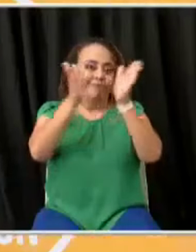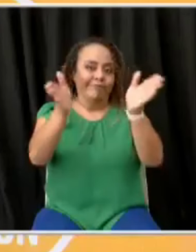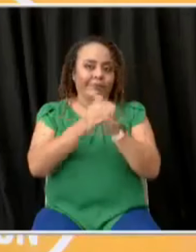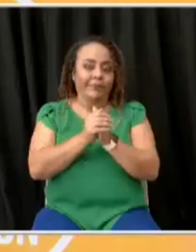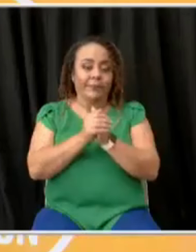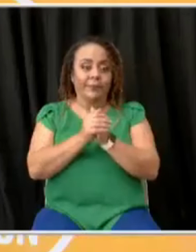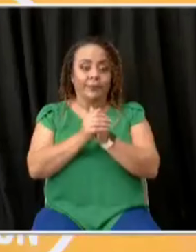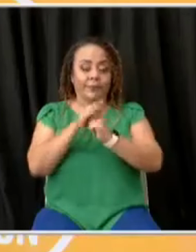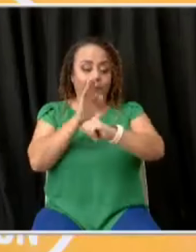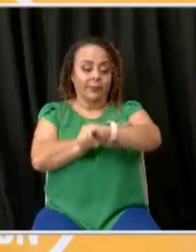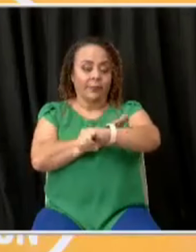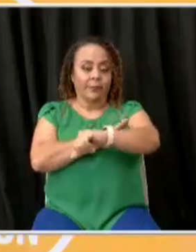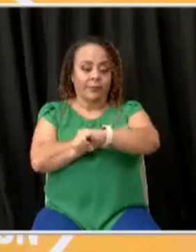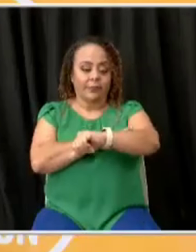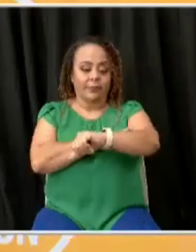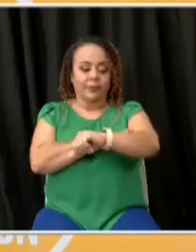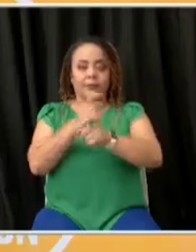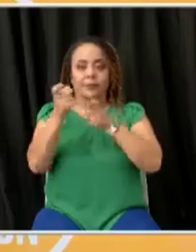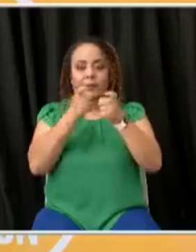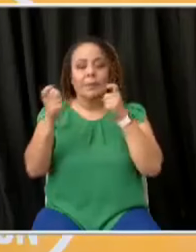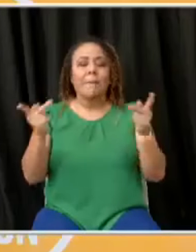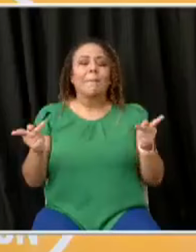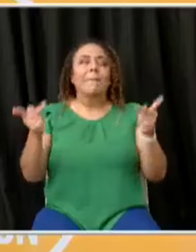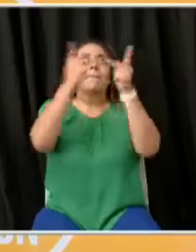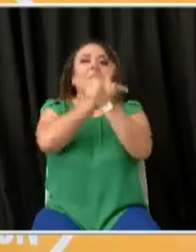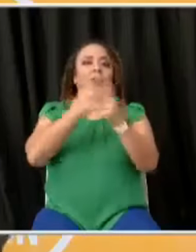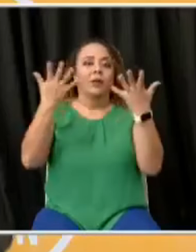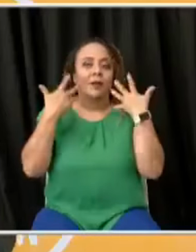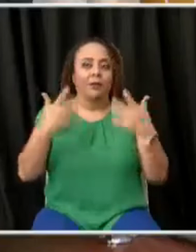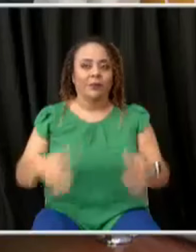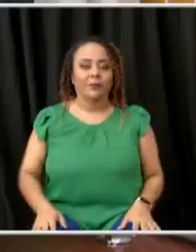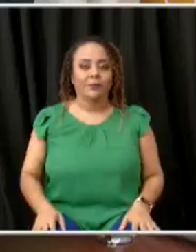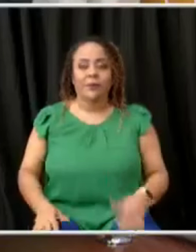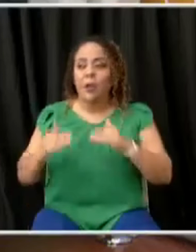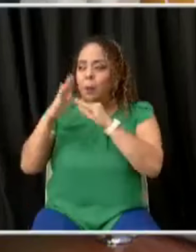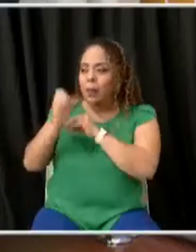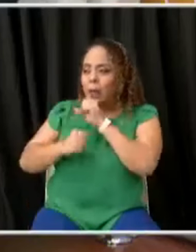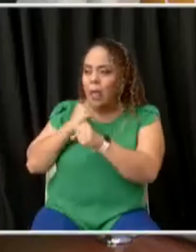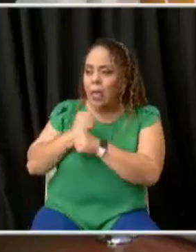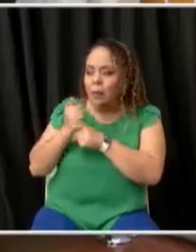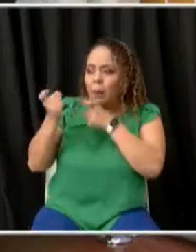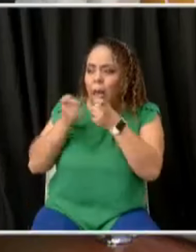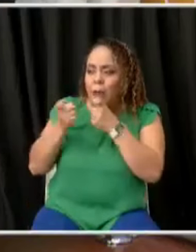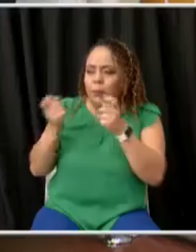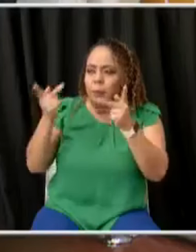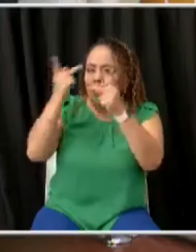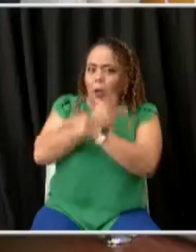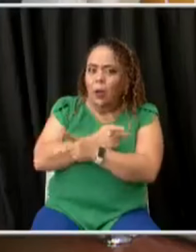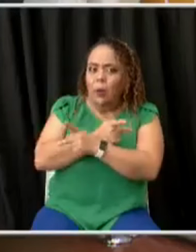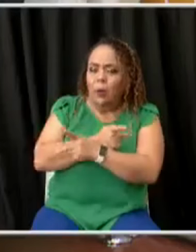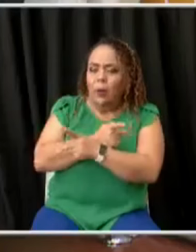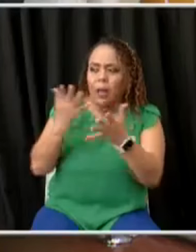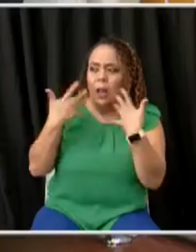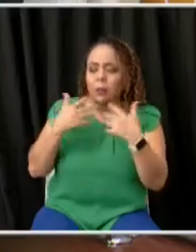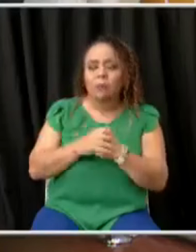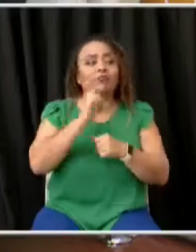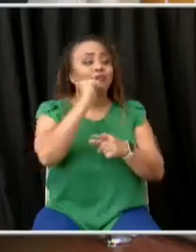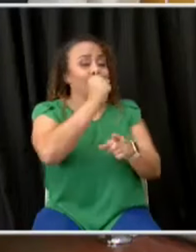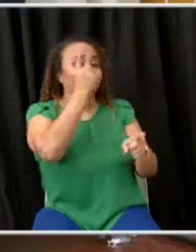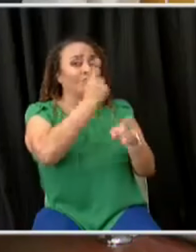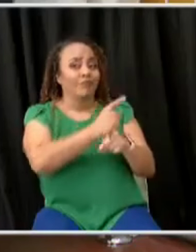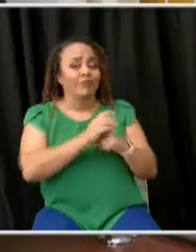piel, manejamos peor el calor. Conforme aumenta la edad, manejamos peor el calor. Entonces,